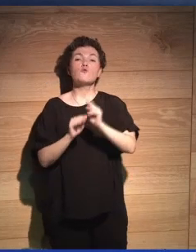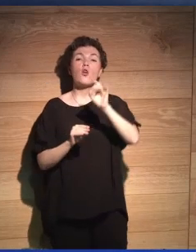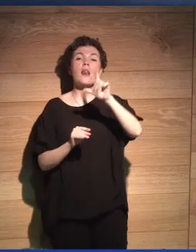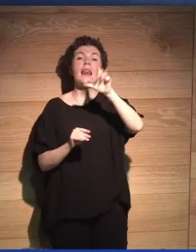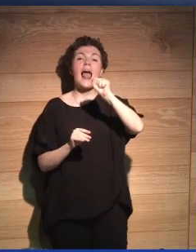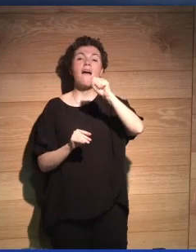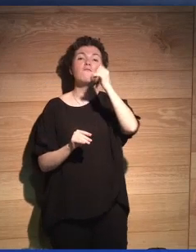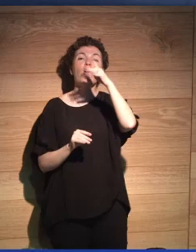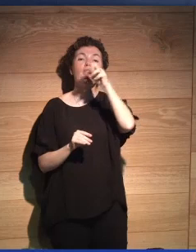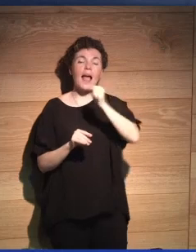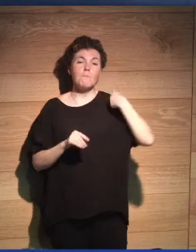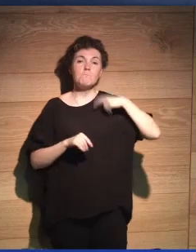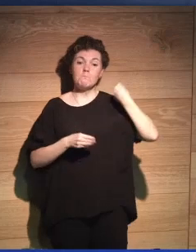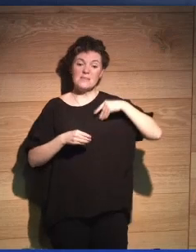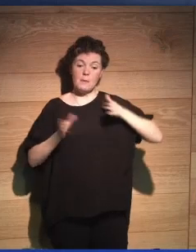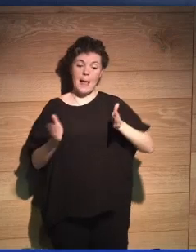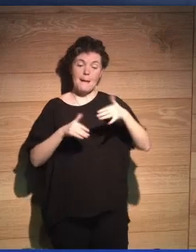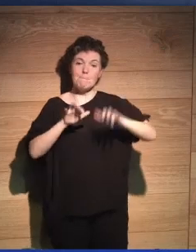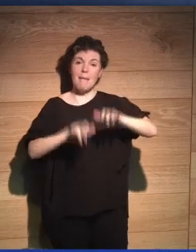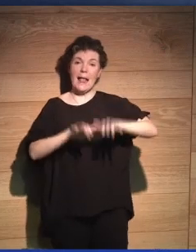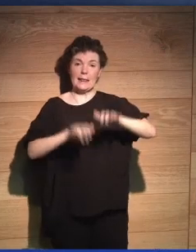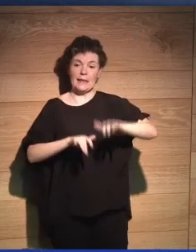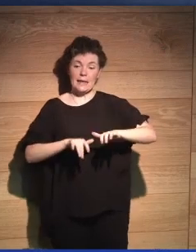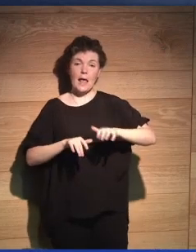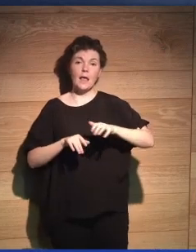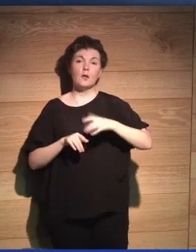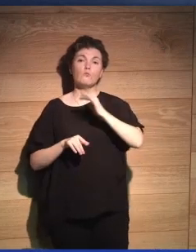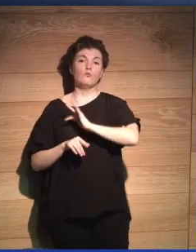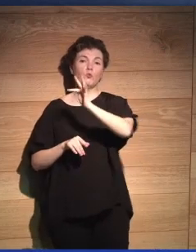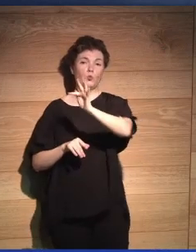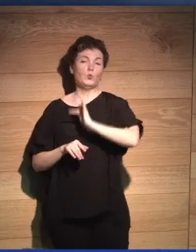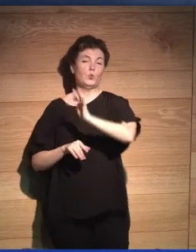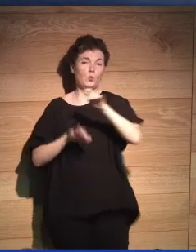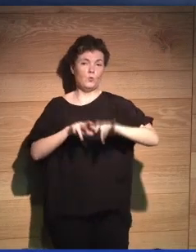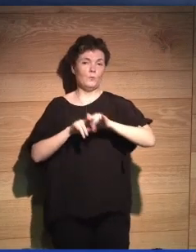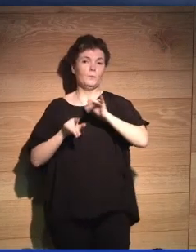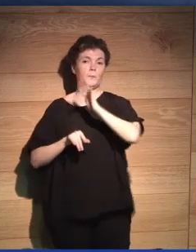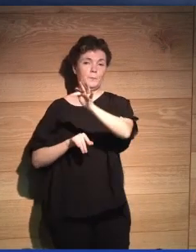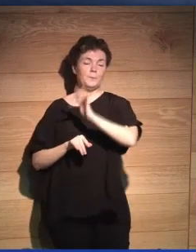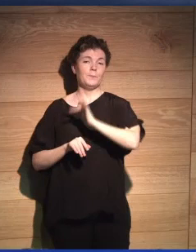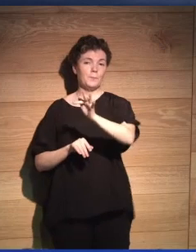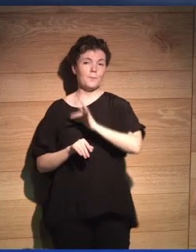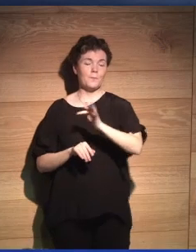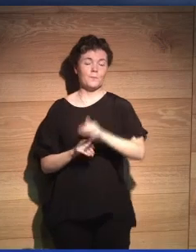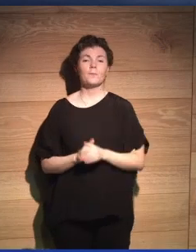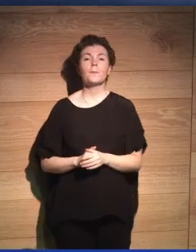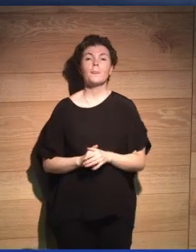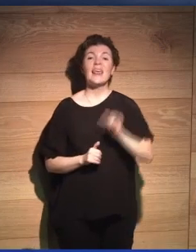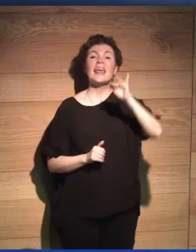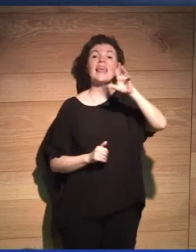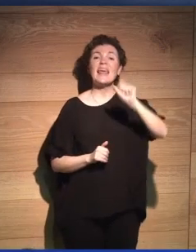la misma máquina de escribir que la usaban por turnos. Barea y